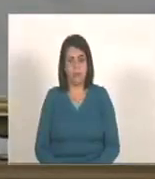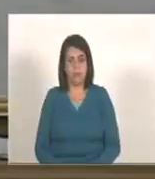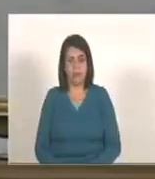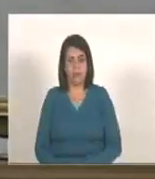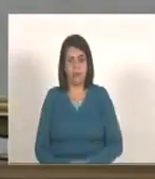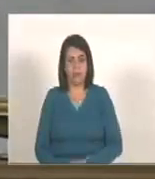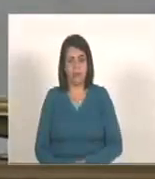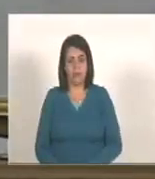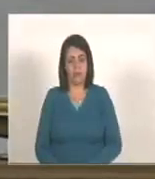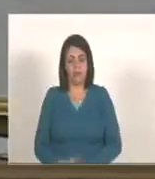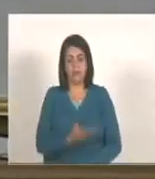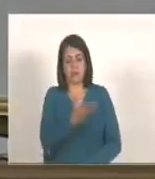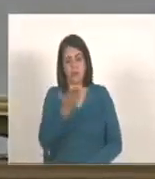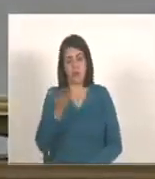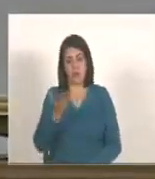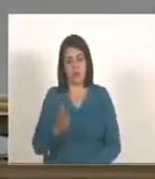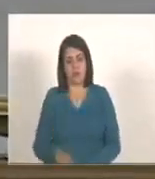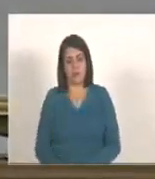Ustedes,